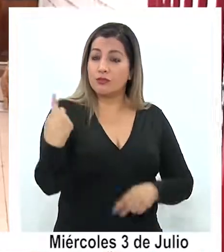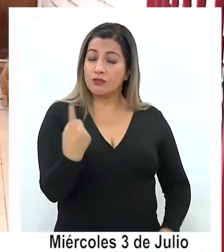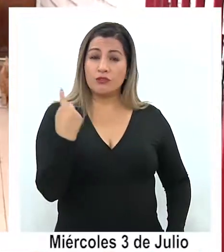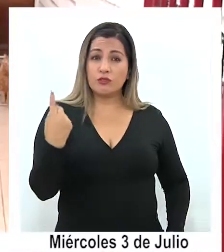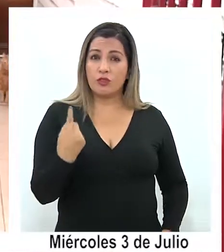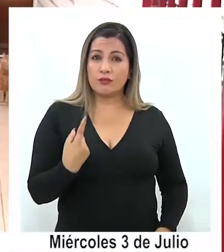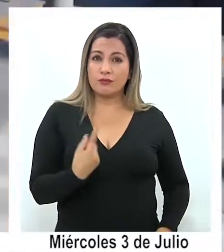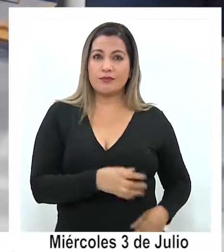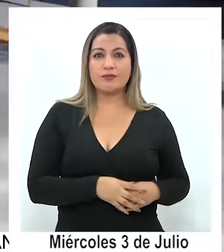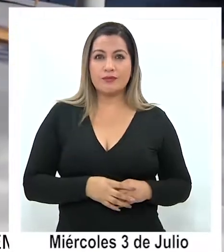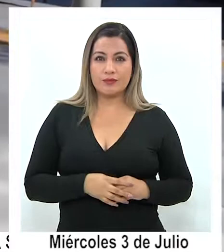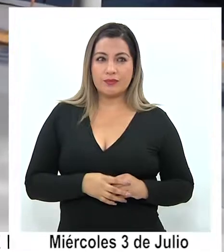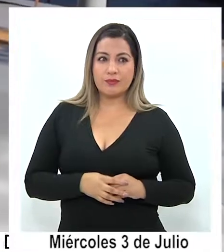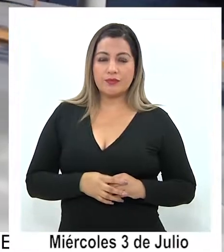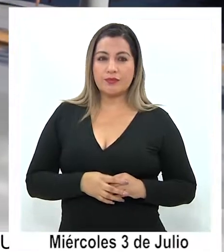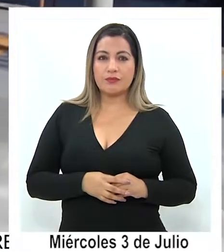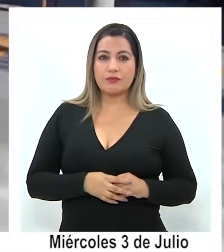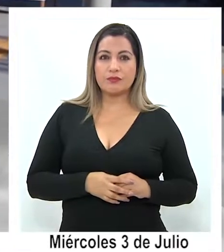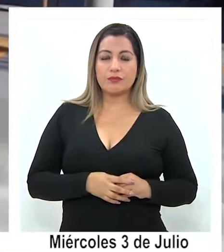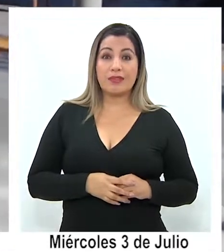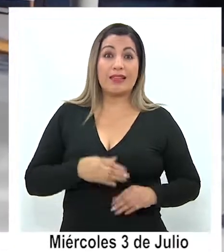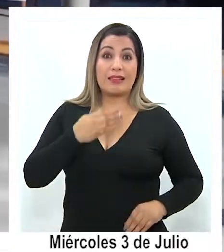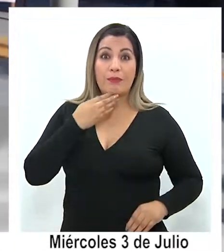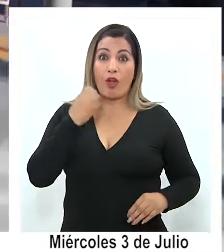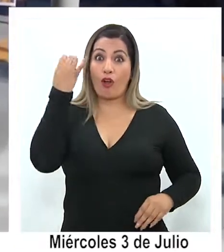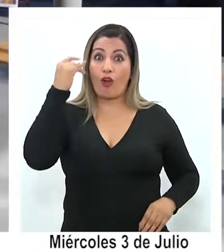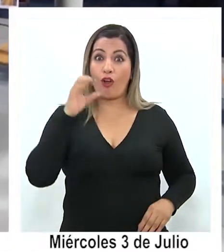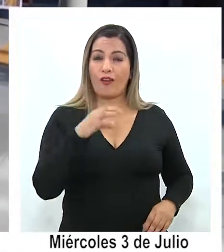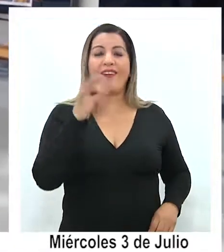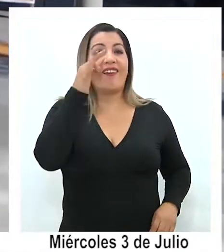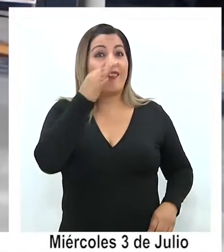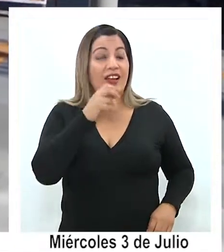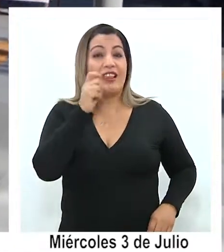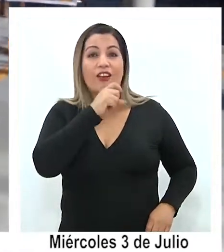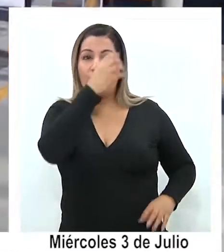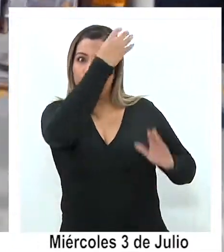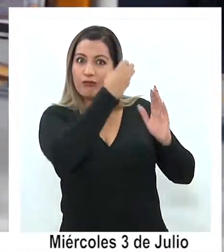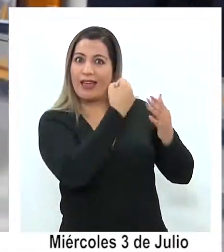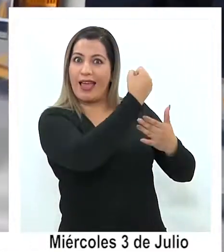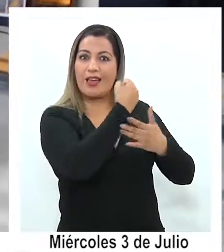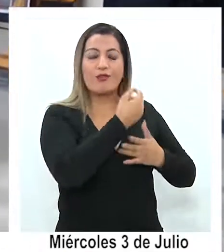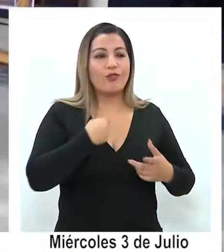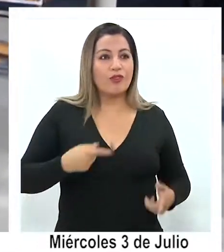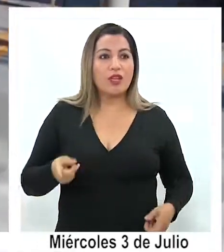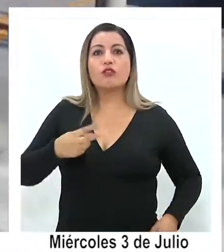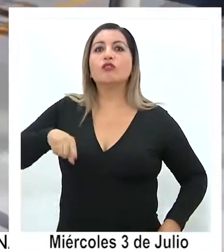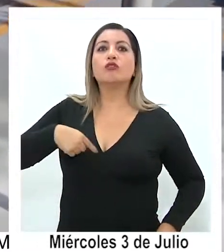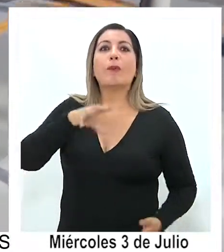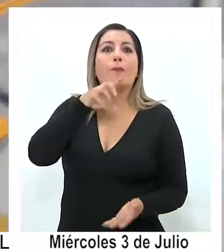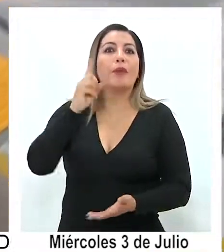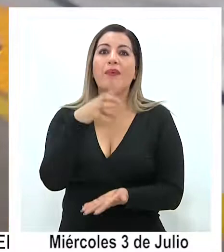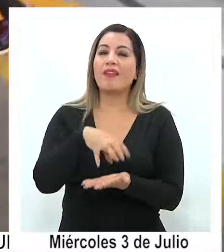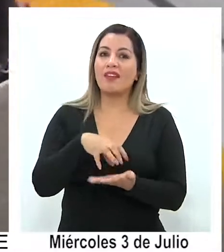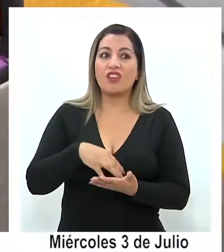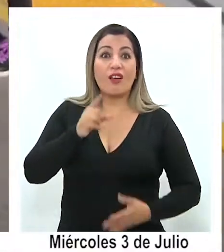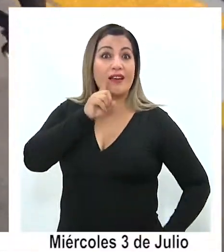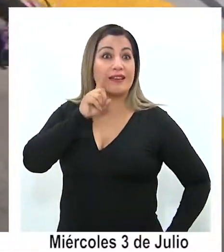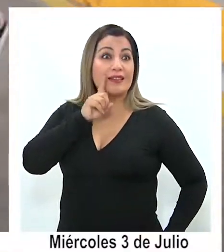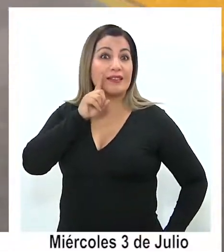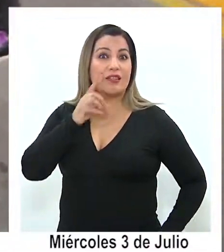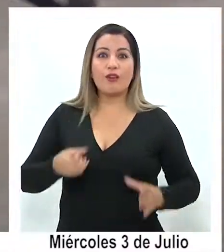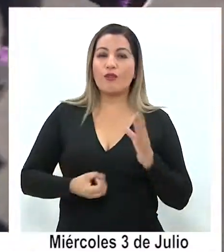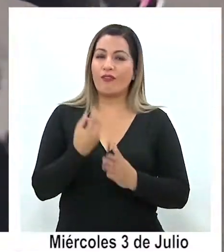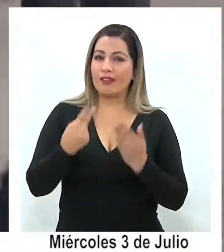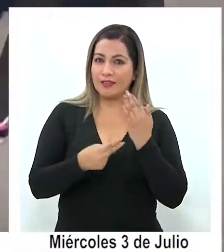sola a muchas partes. Los semáforos inteligentes resultan de gran ayuda también y somos la primera región en contar con